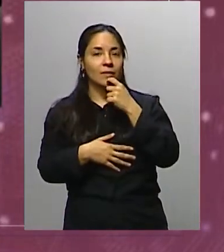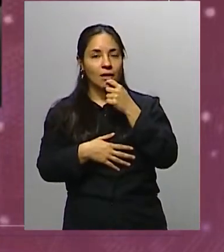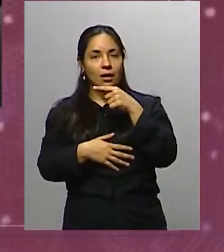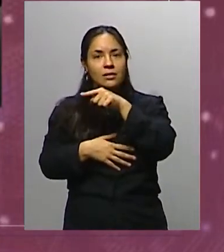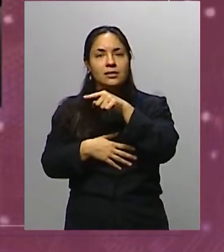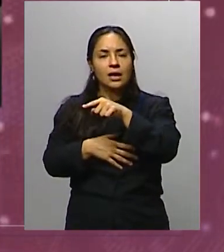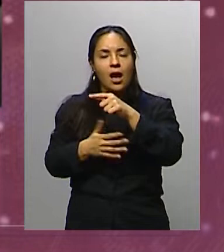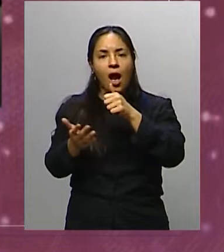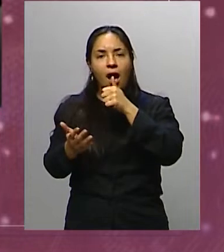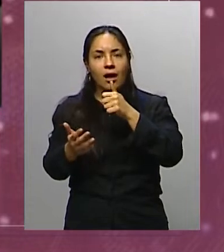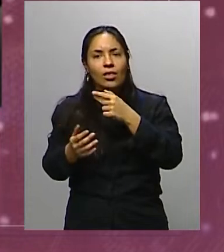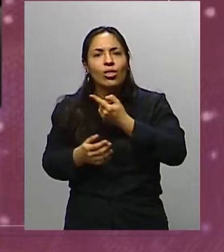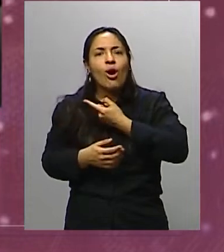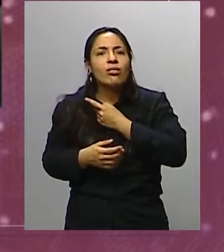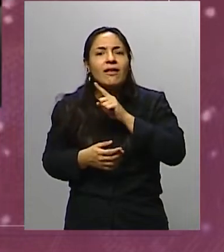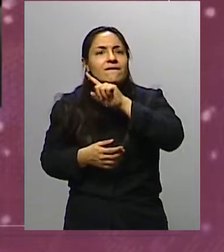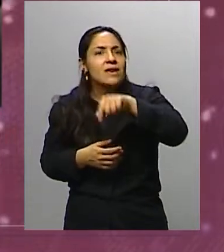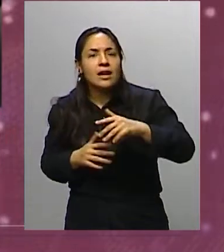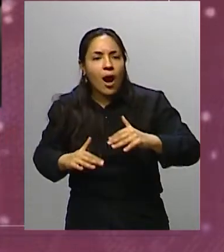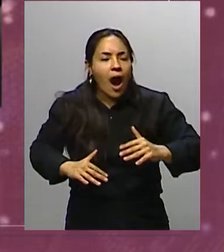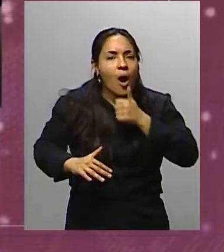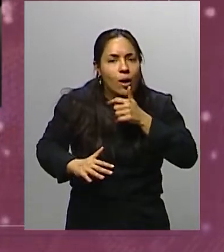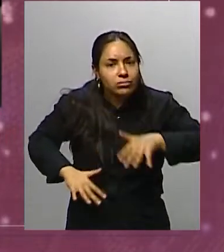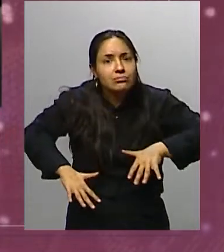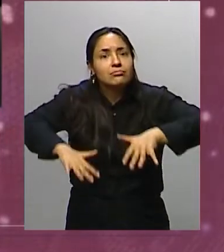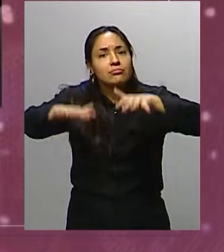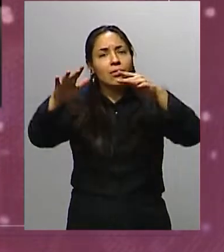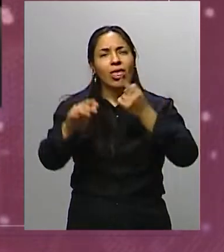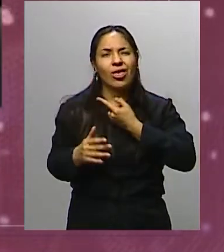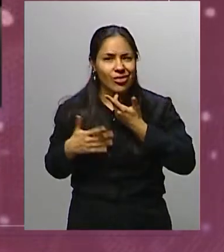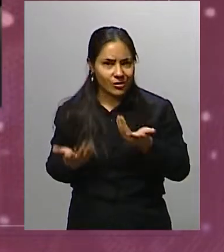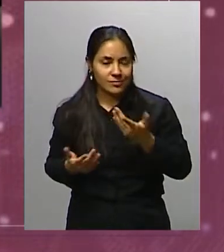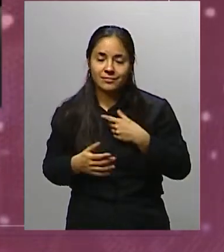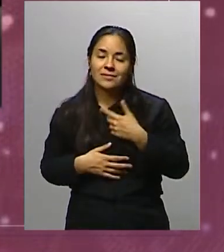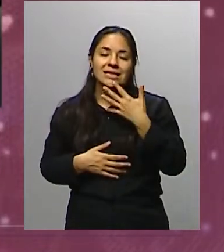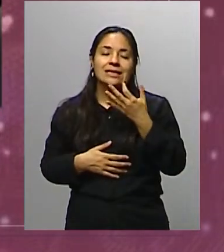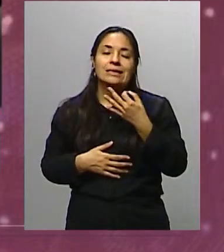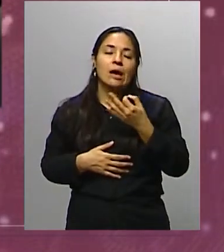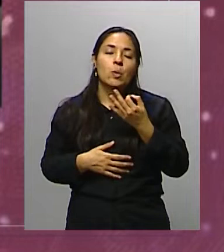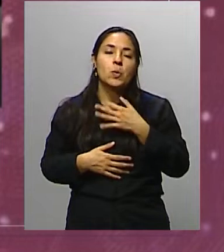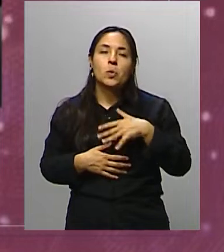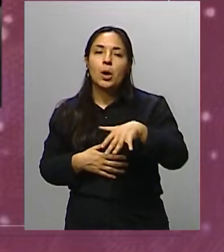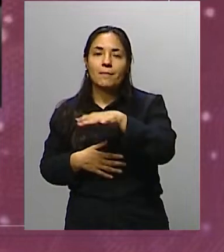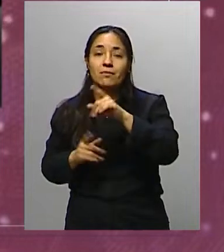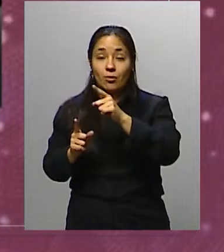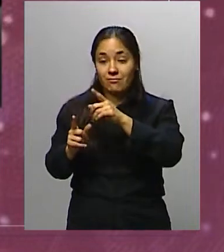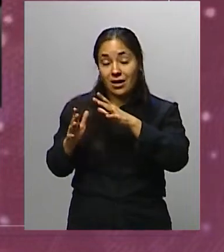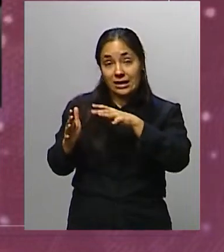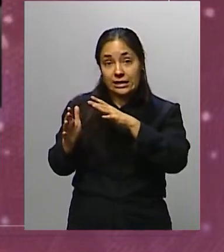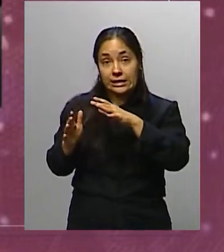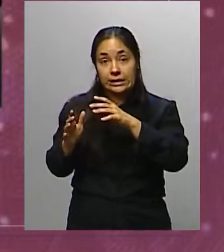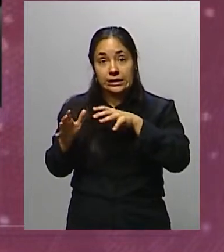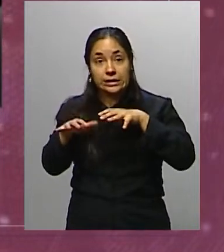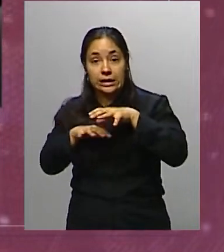vienen estos problemas, y seguramente ha habido algún cambio en las características de sectores donde